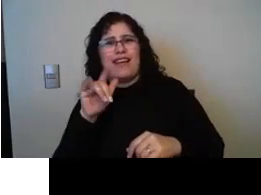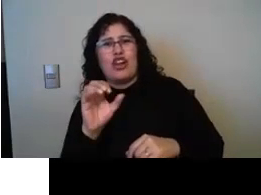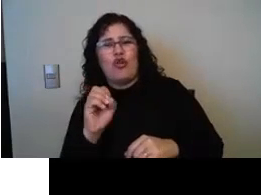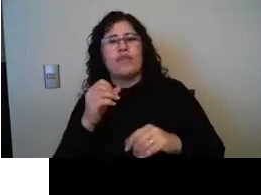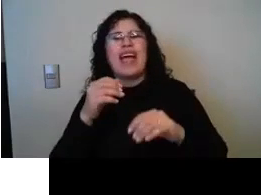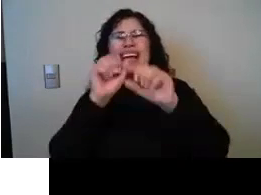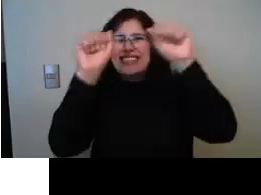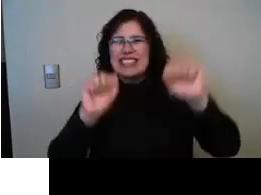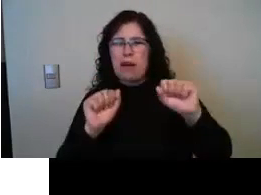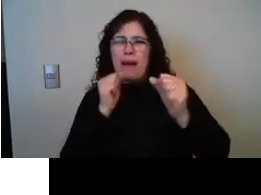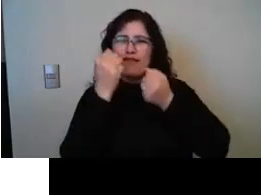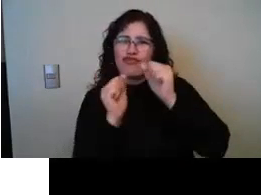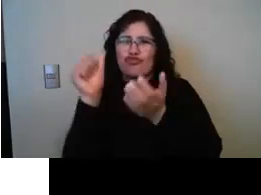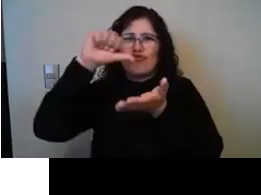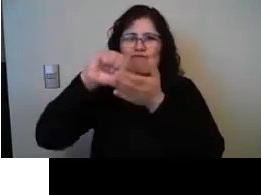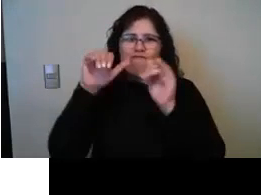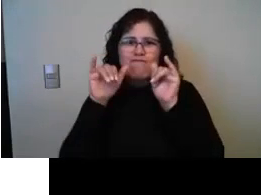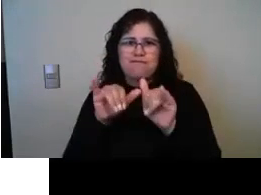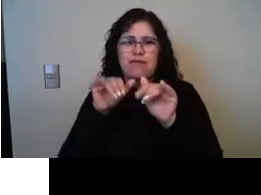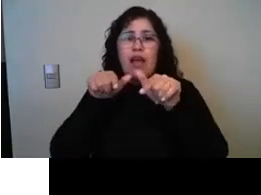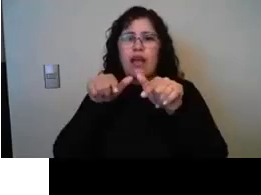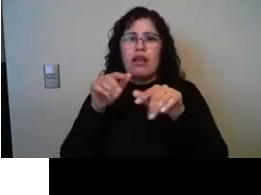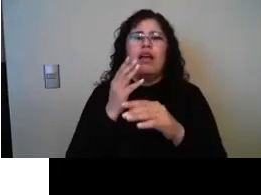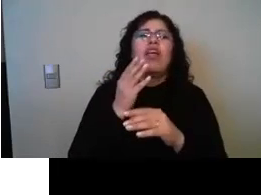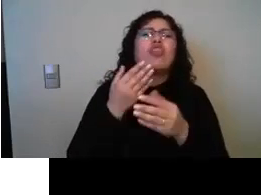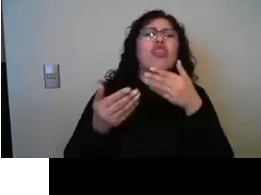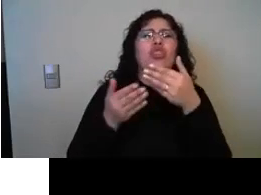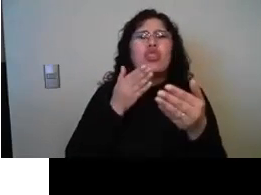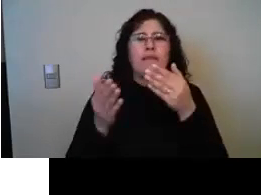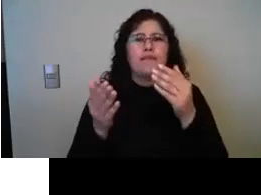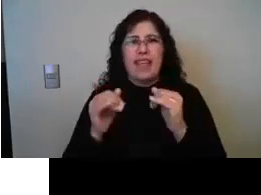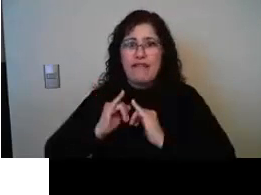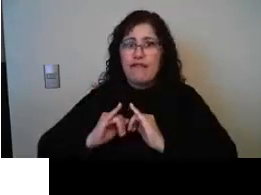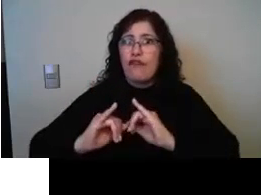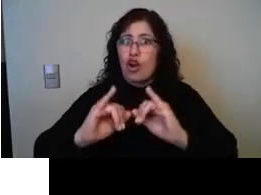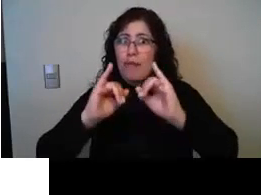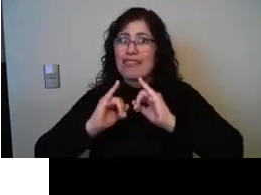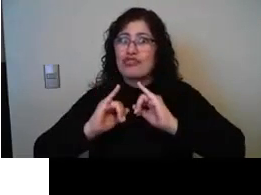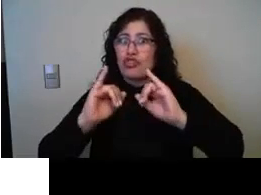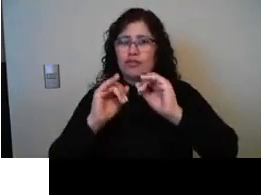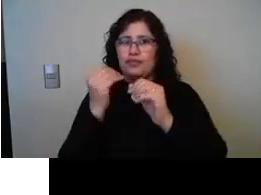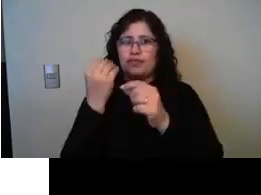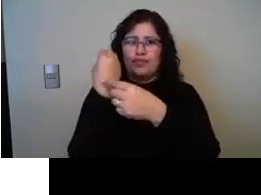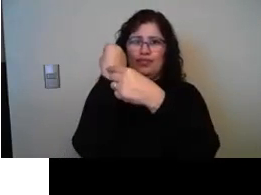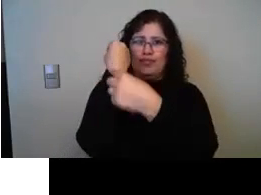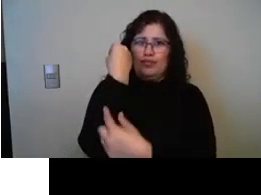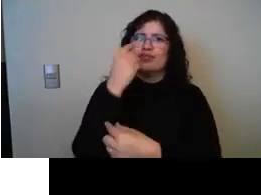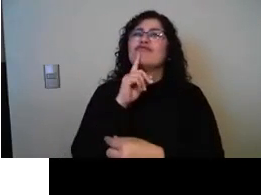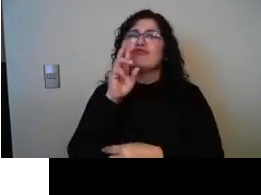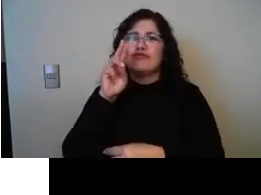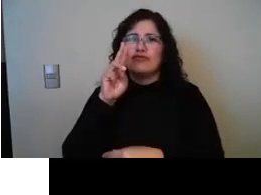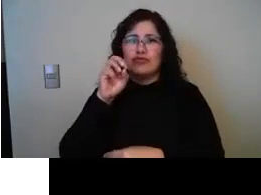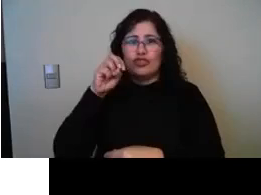van a dirigir la información a nivel central en el tronco cefálico, en lo que ya conocimos